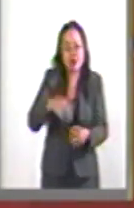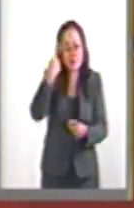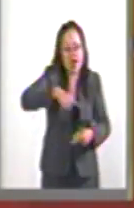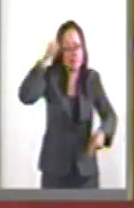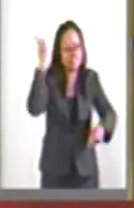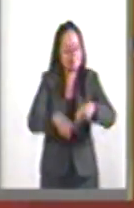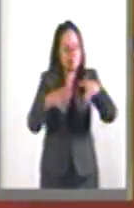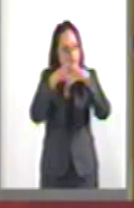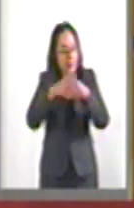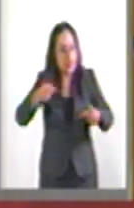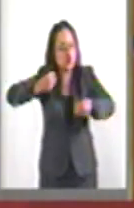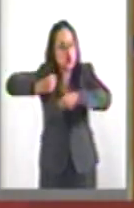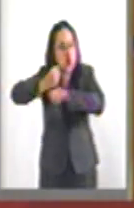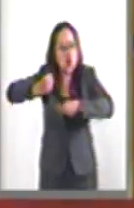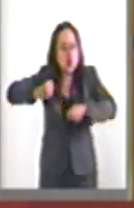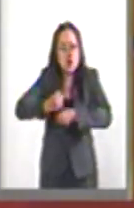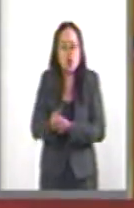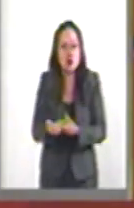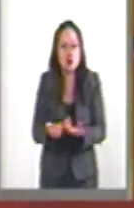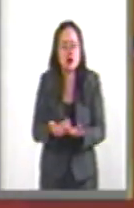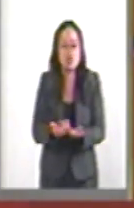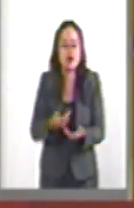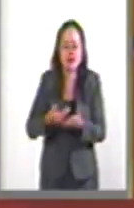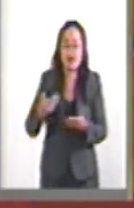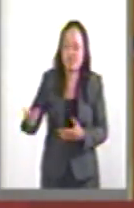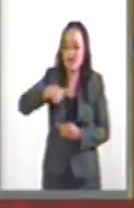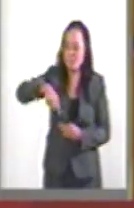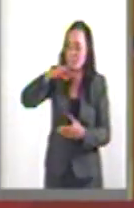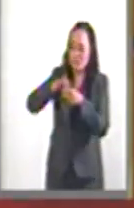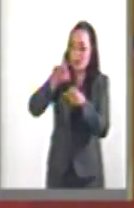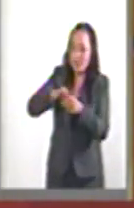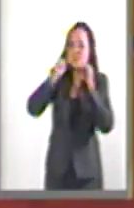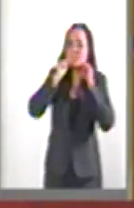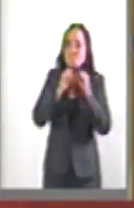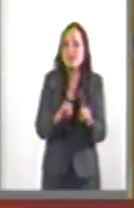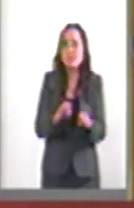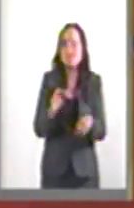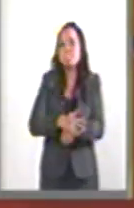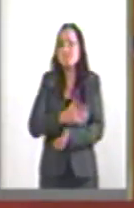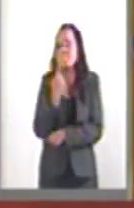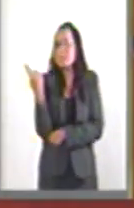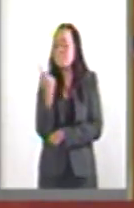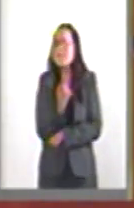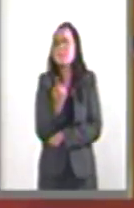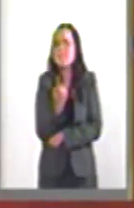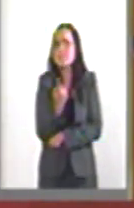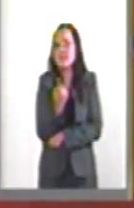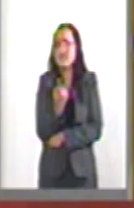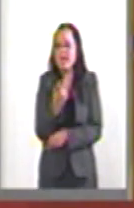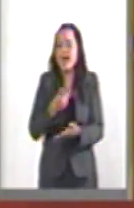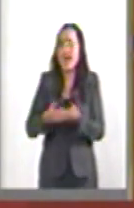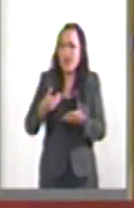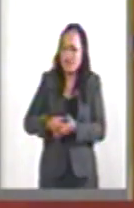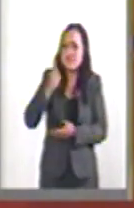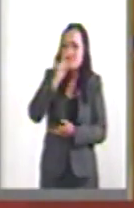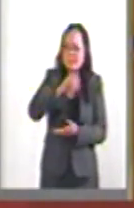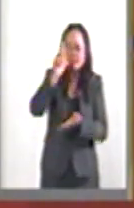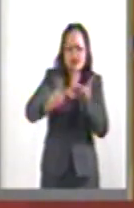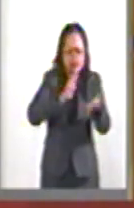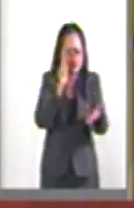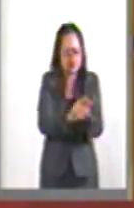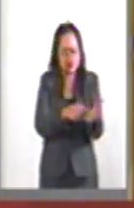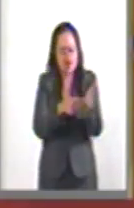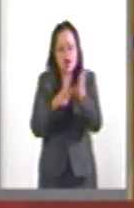tortura. Pero hoy votaremos a favor, porque finalmente esta ley es